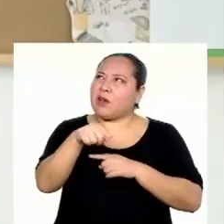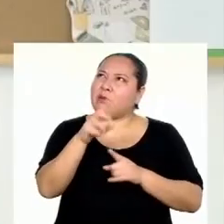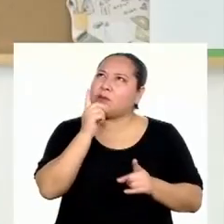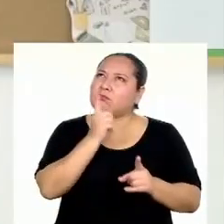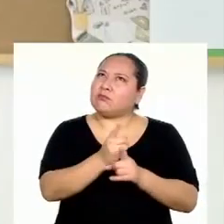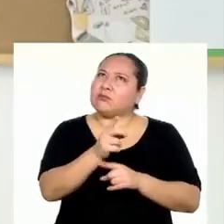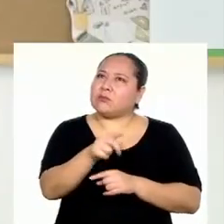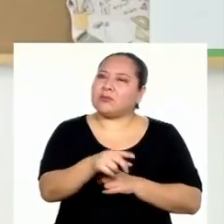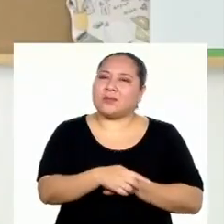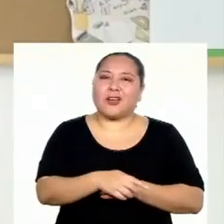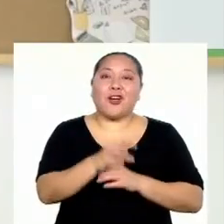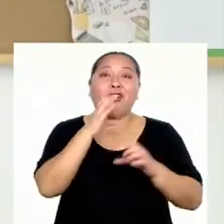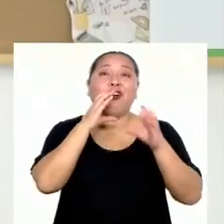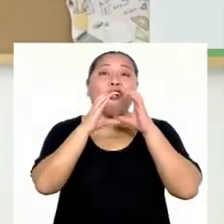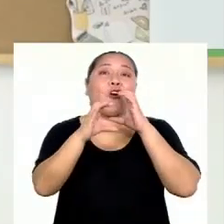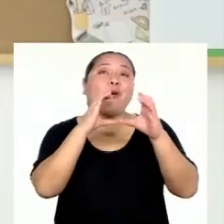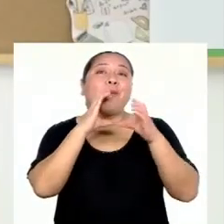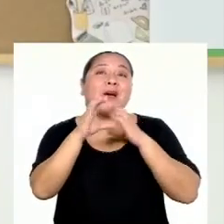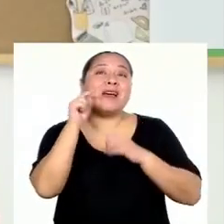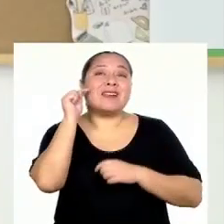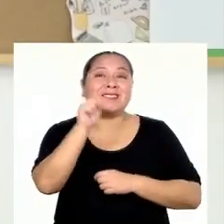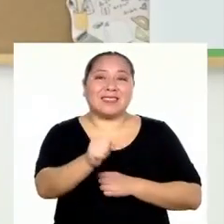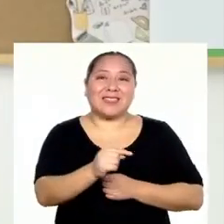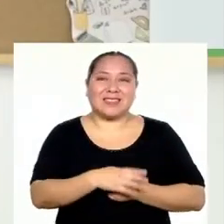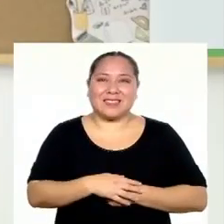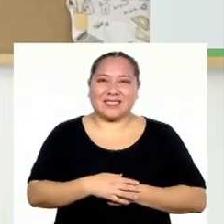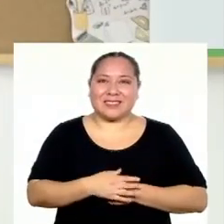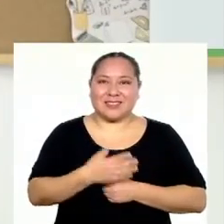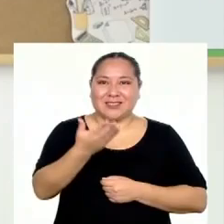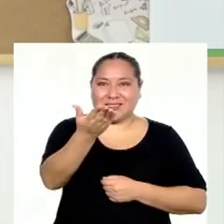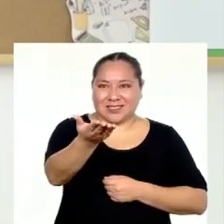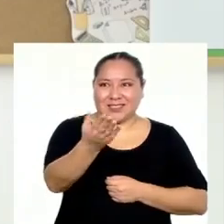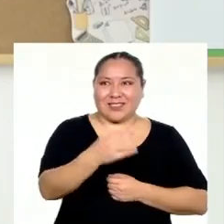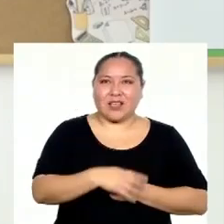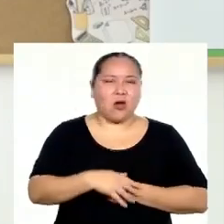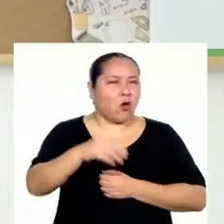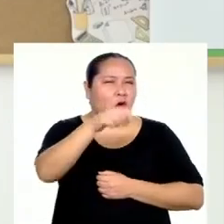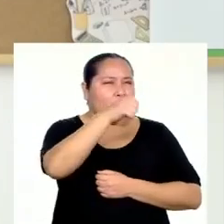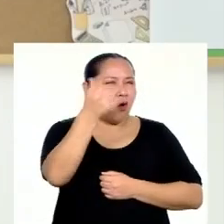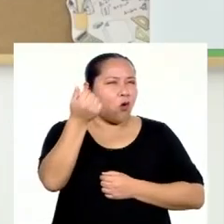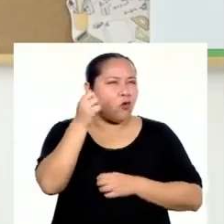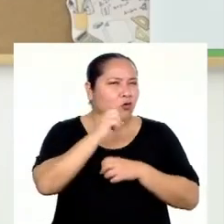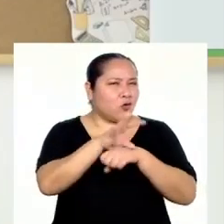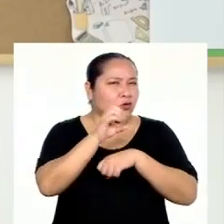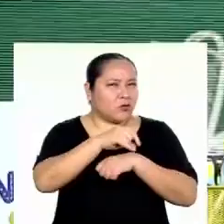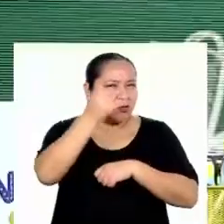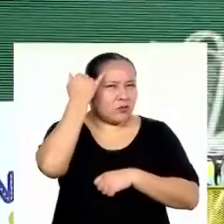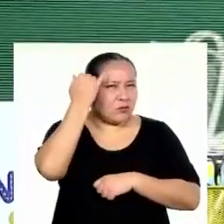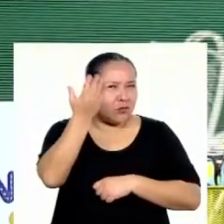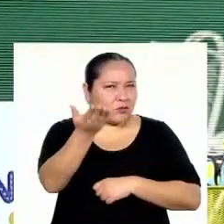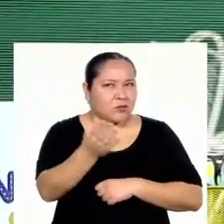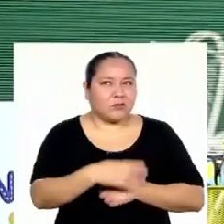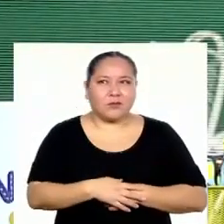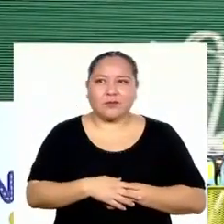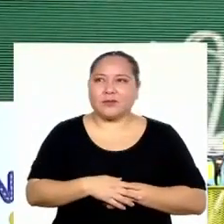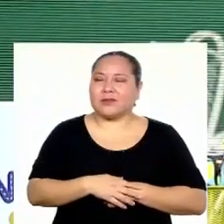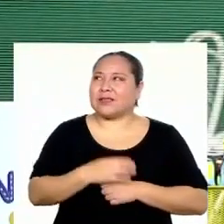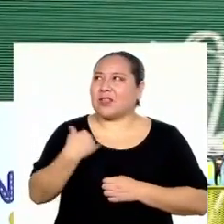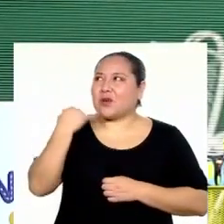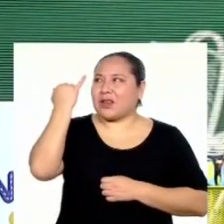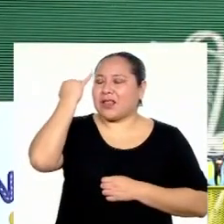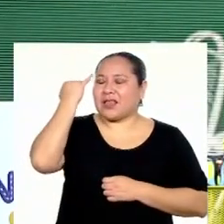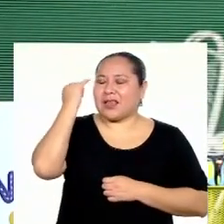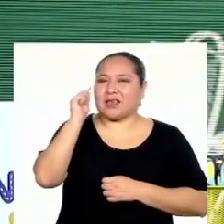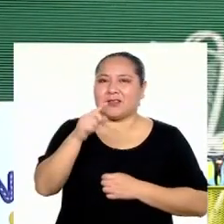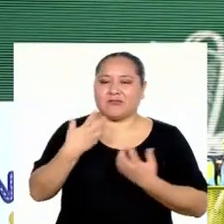caso? Conversar. Ahora es el turno de ustedes. ¿Qué otra recomendación se les ocurre? Tengo una idea y creo que